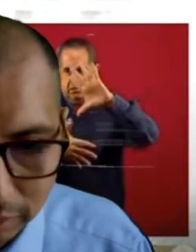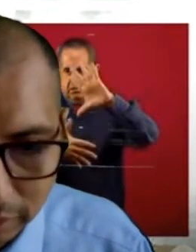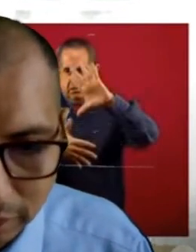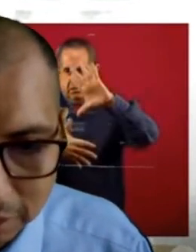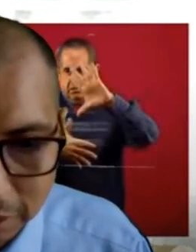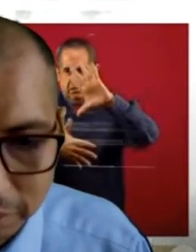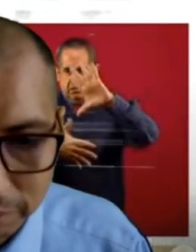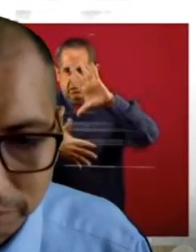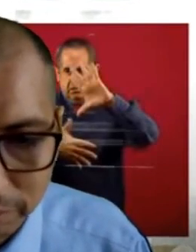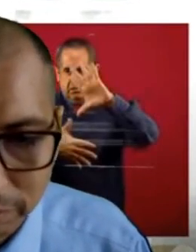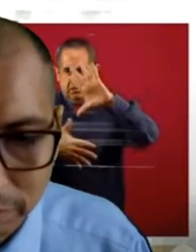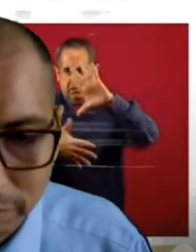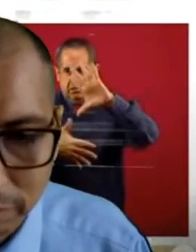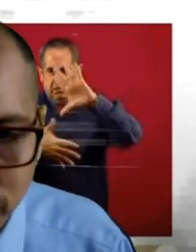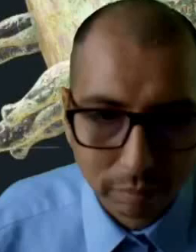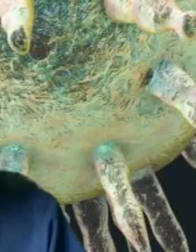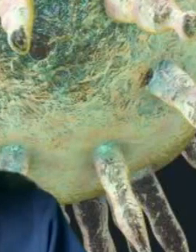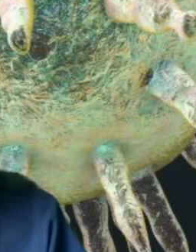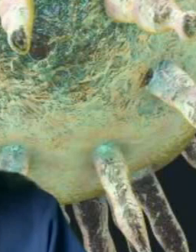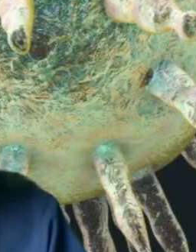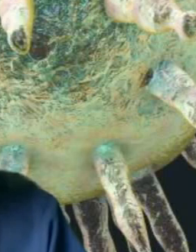estoy que les digo